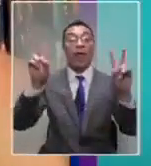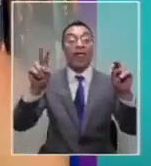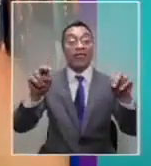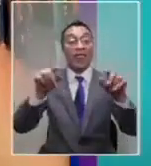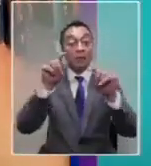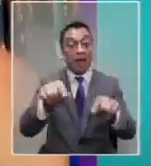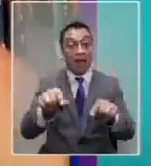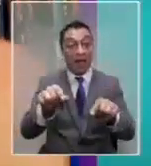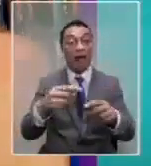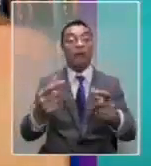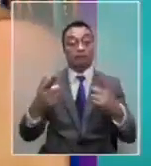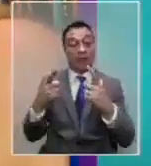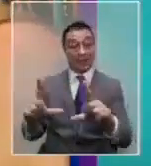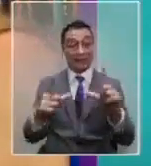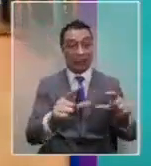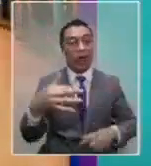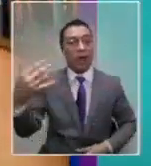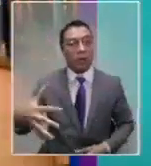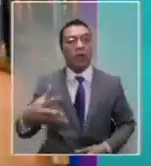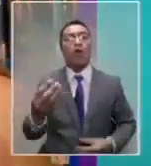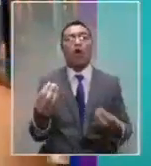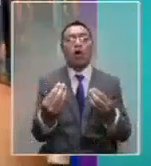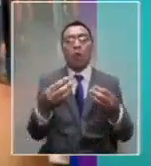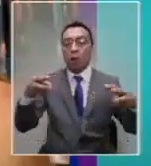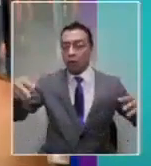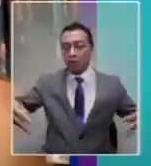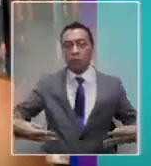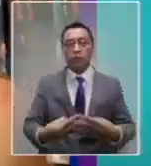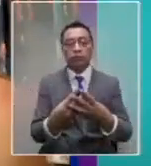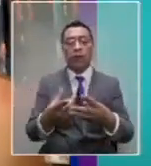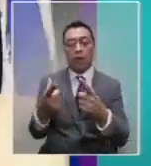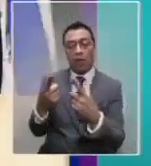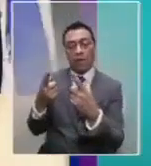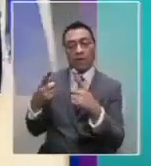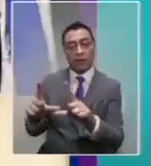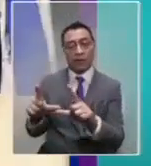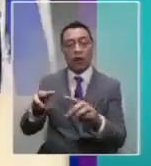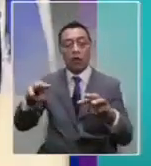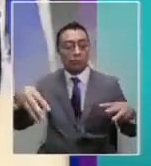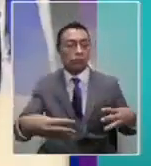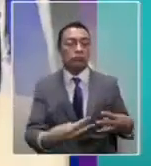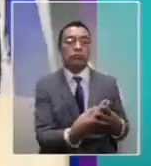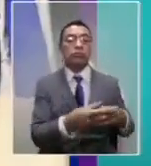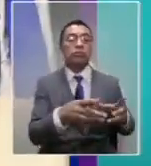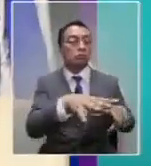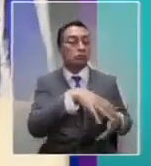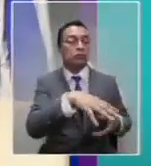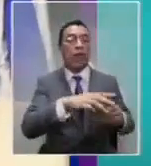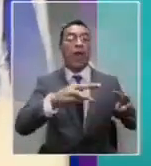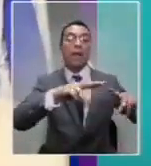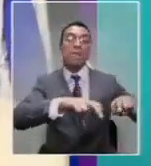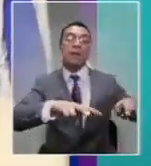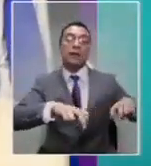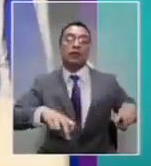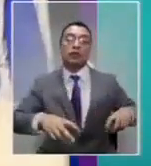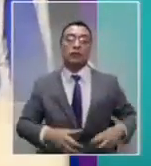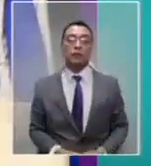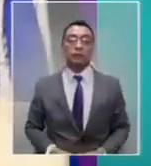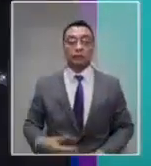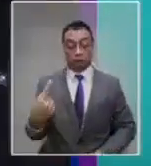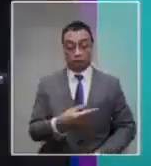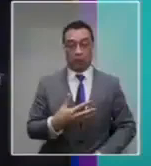al tema de la acreditación, que me parece muy interesante, ¿cómo se vincula la acreditación respecto del área de